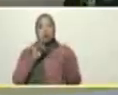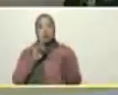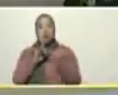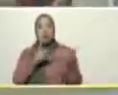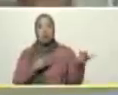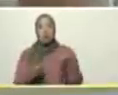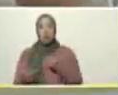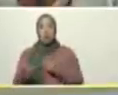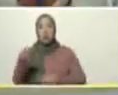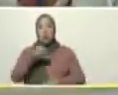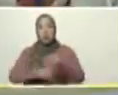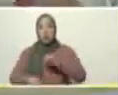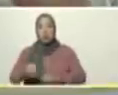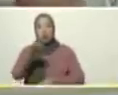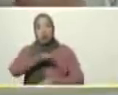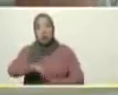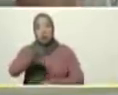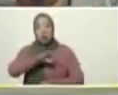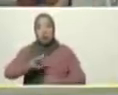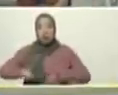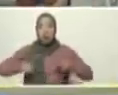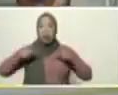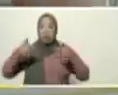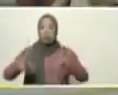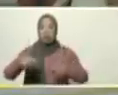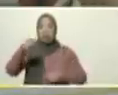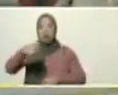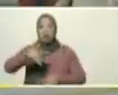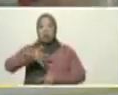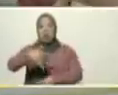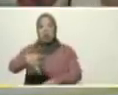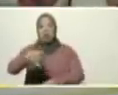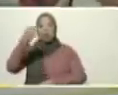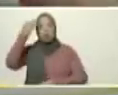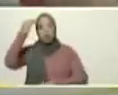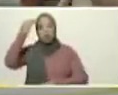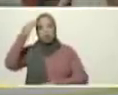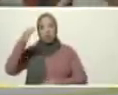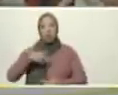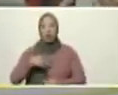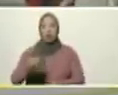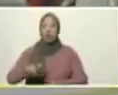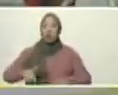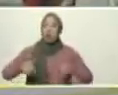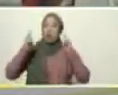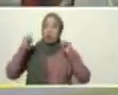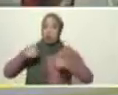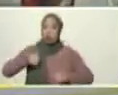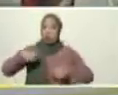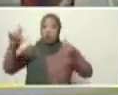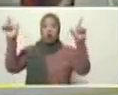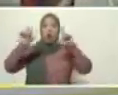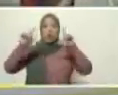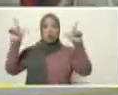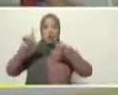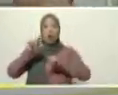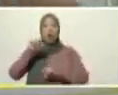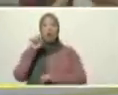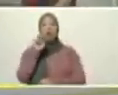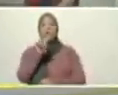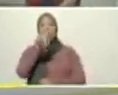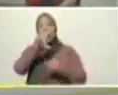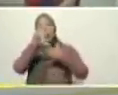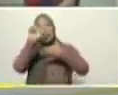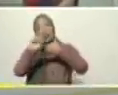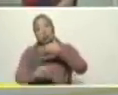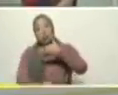camino de la construcción de valores. Bien interesante esa ponencia que la transmitió, yo la vi por Telesur. Se trata